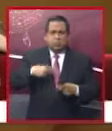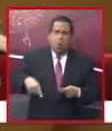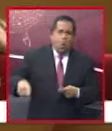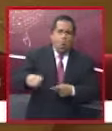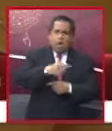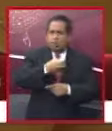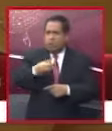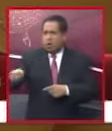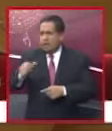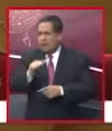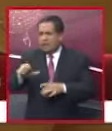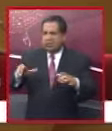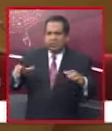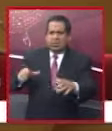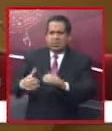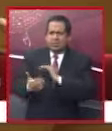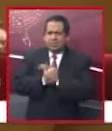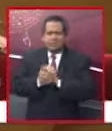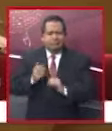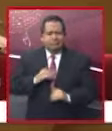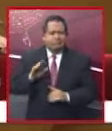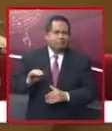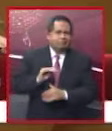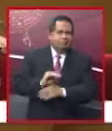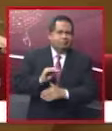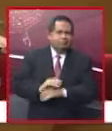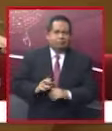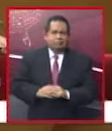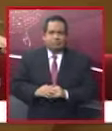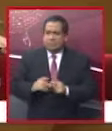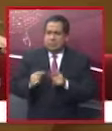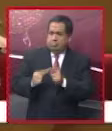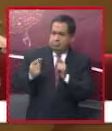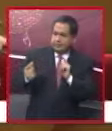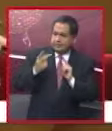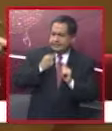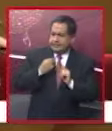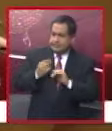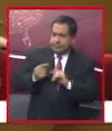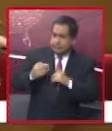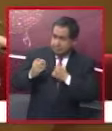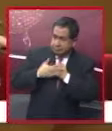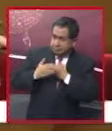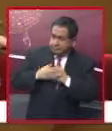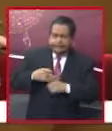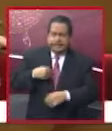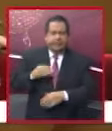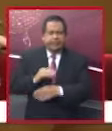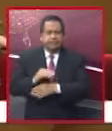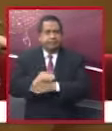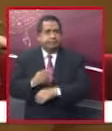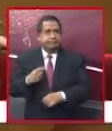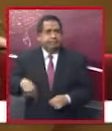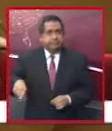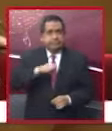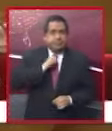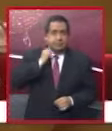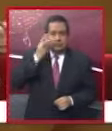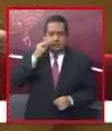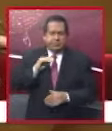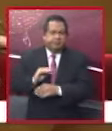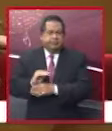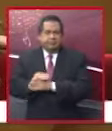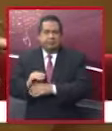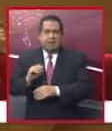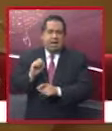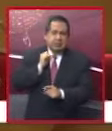civil, desestimó la voz de la oposición en este Senado de la República y en la